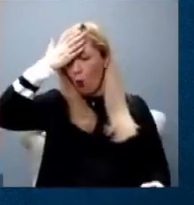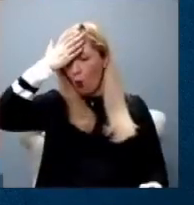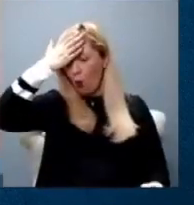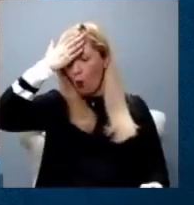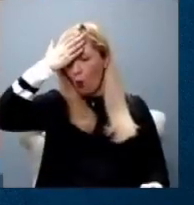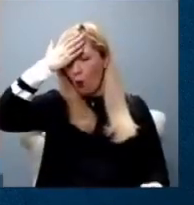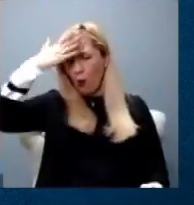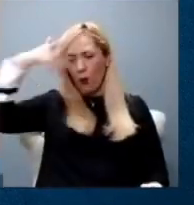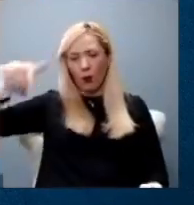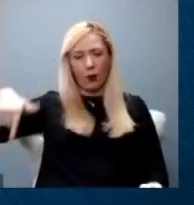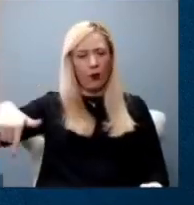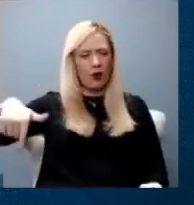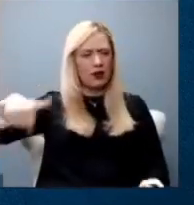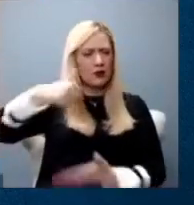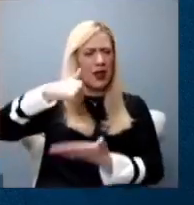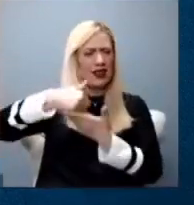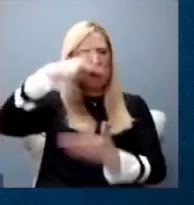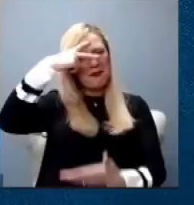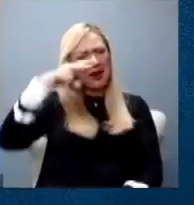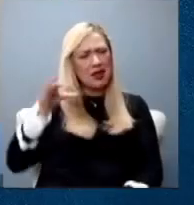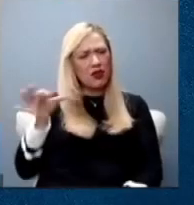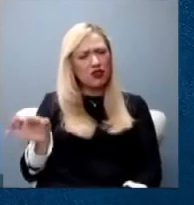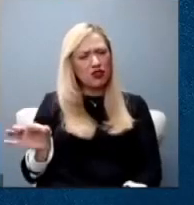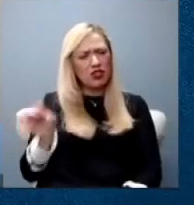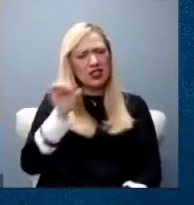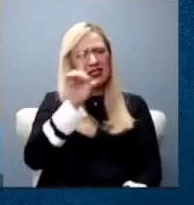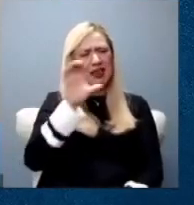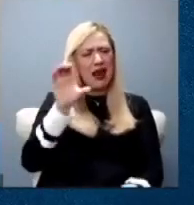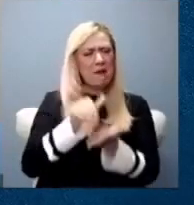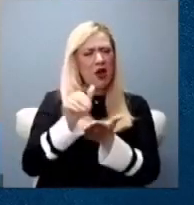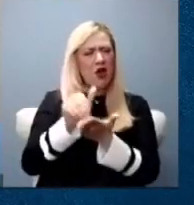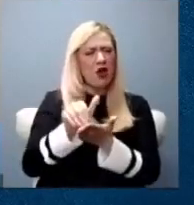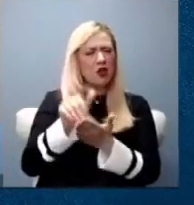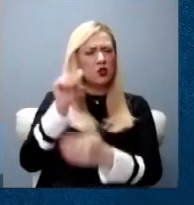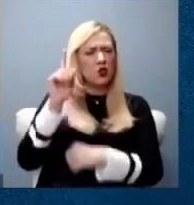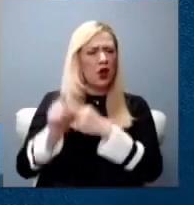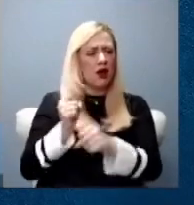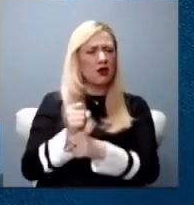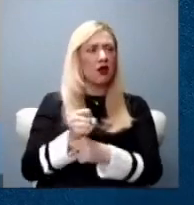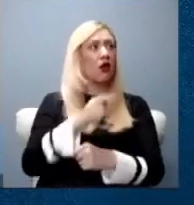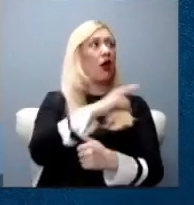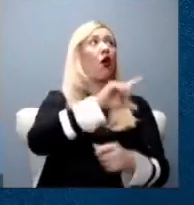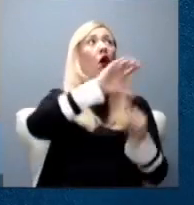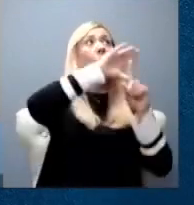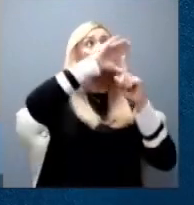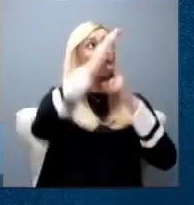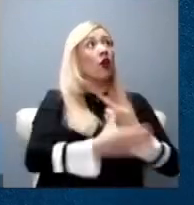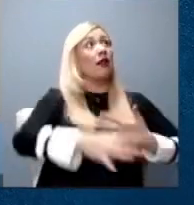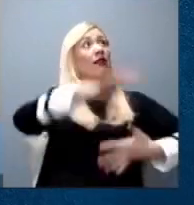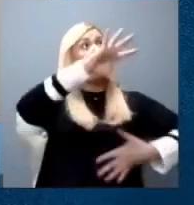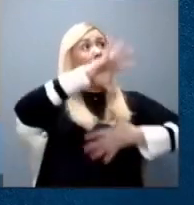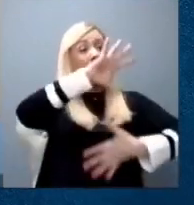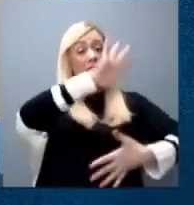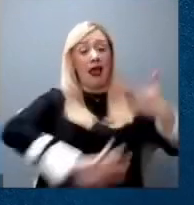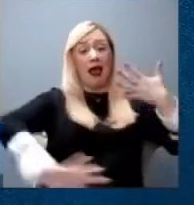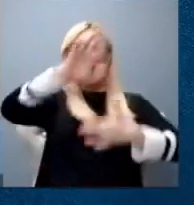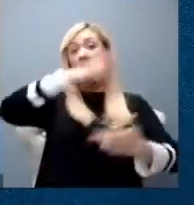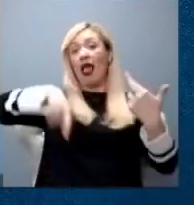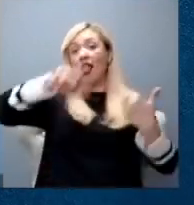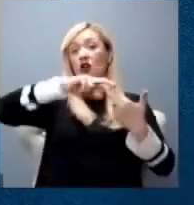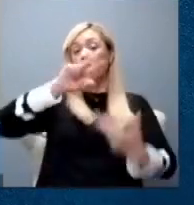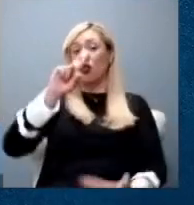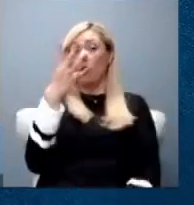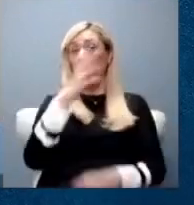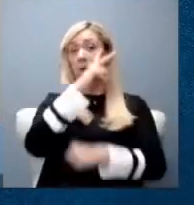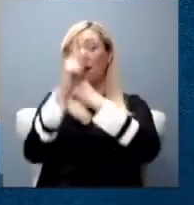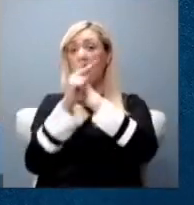Derechos Humanos del DF tiene 100 millones de dólares al año. La Comisión Interamericana, que tiene que promover y proteger los derechos humanos de 34 estados